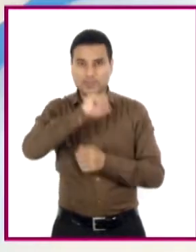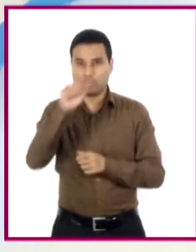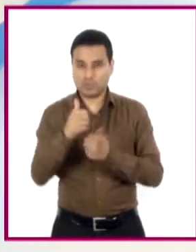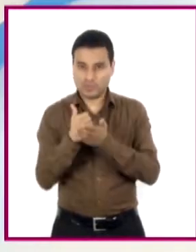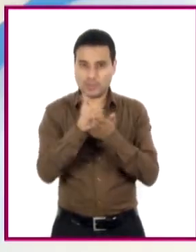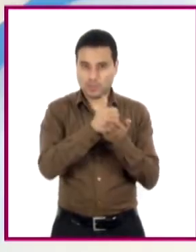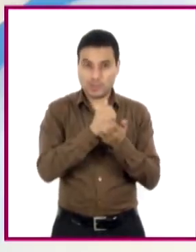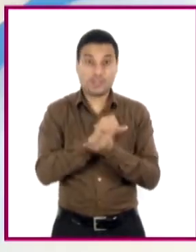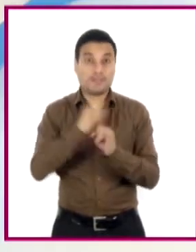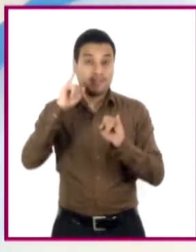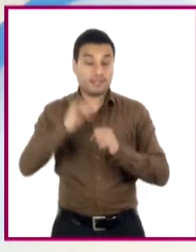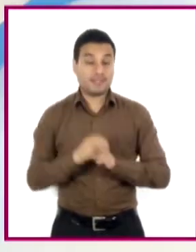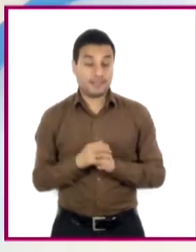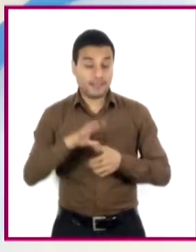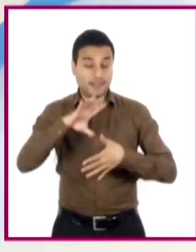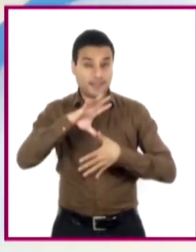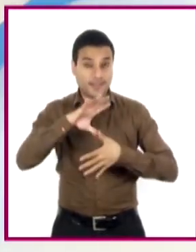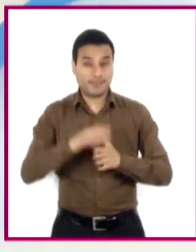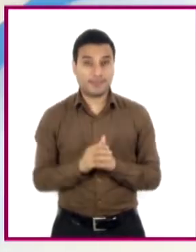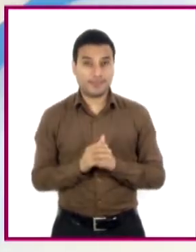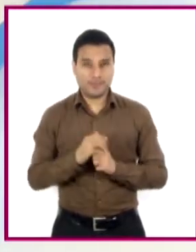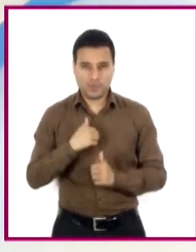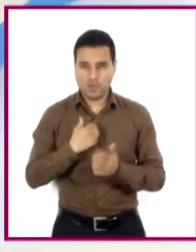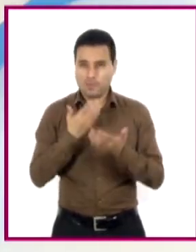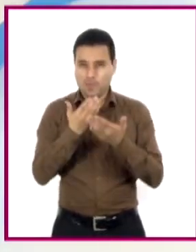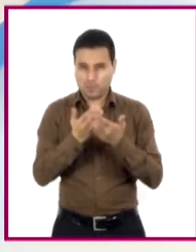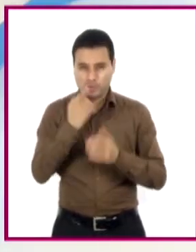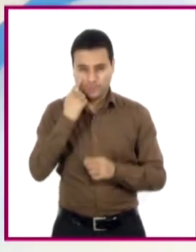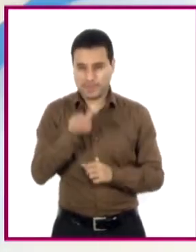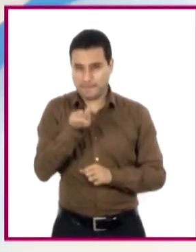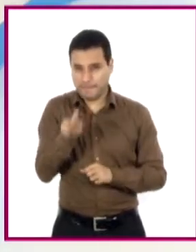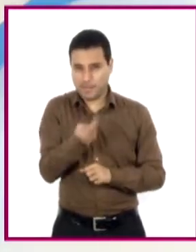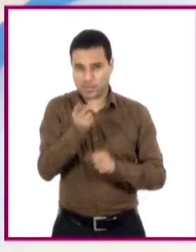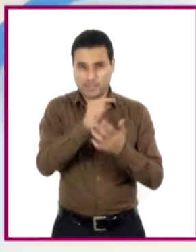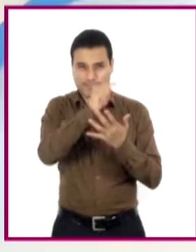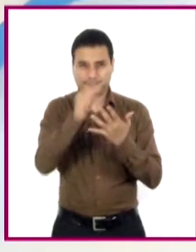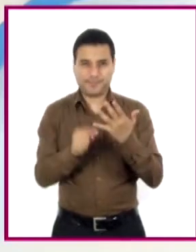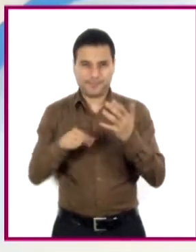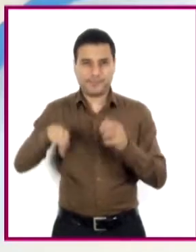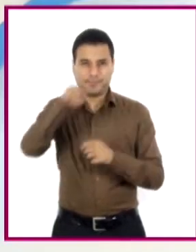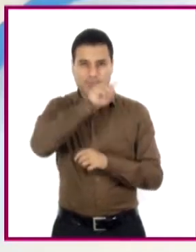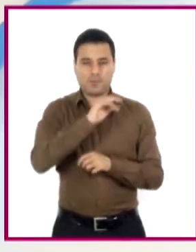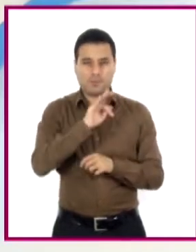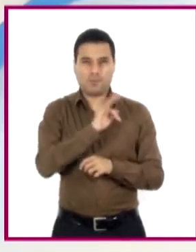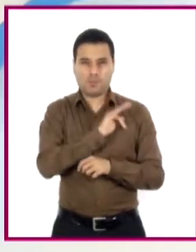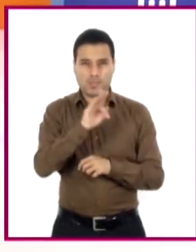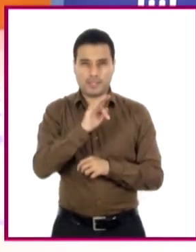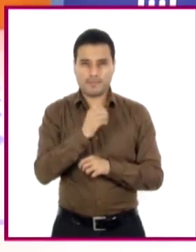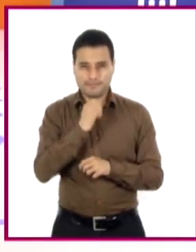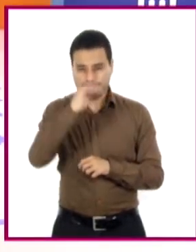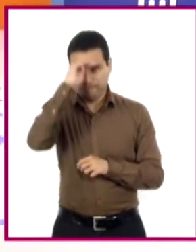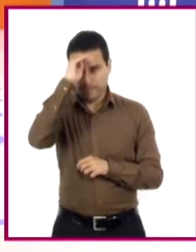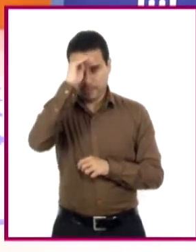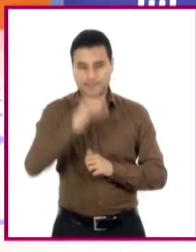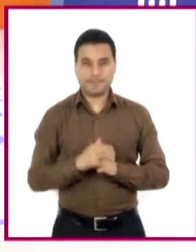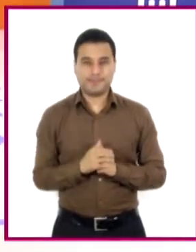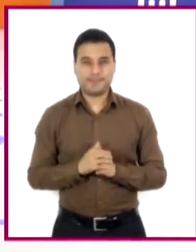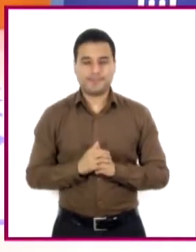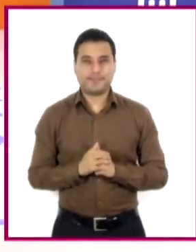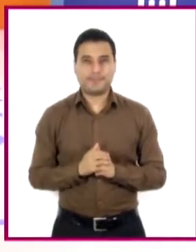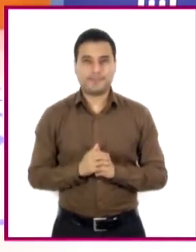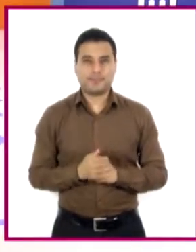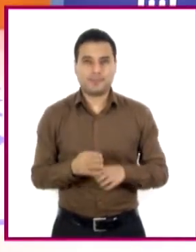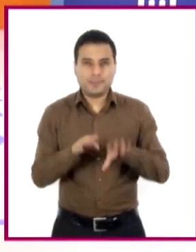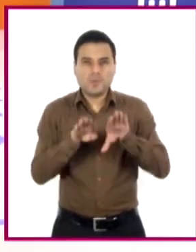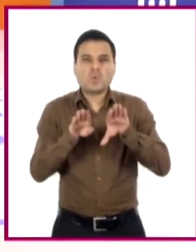de Iberoamérica, por lo que te proponemos las siguientes preguntas para que te guíes durante la sesión. ¿Cómo influyeron